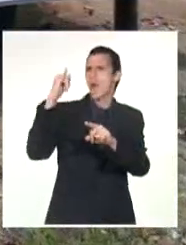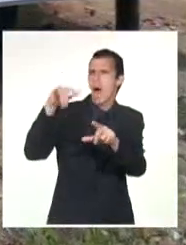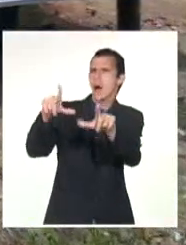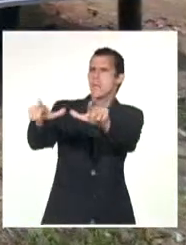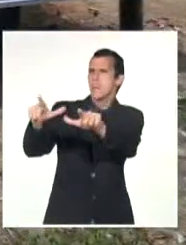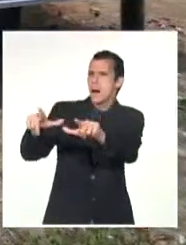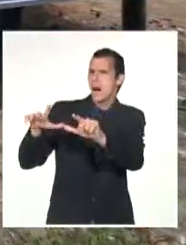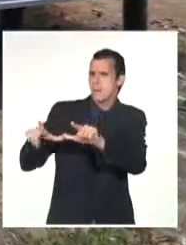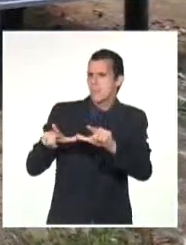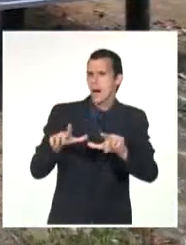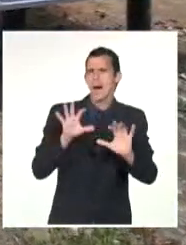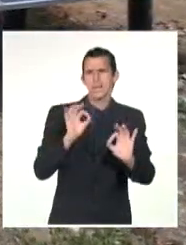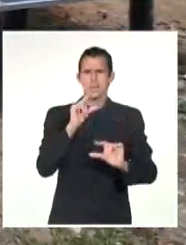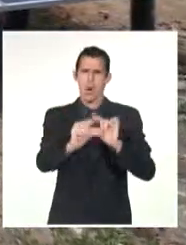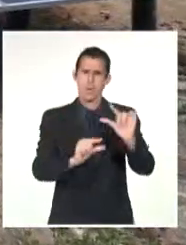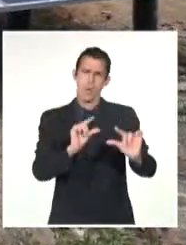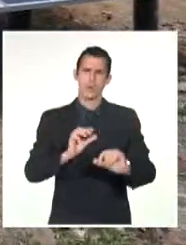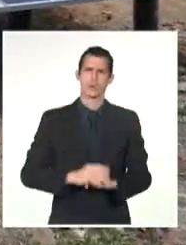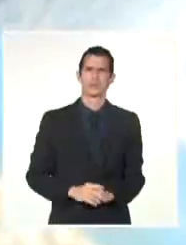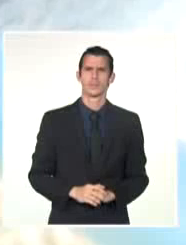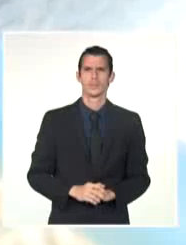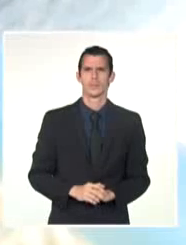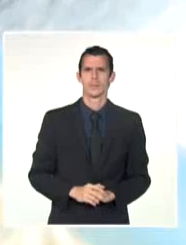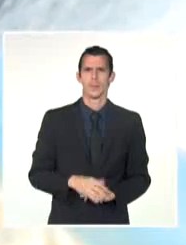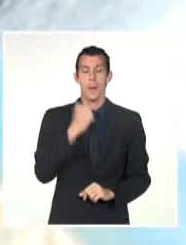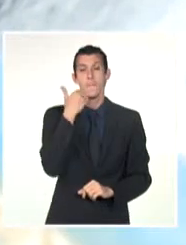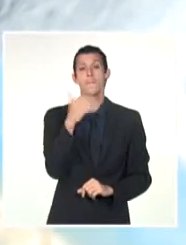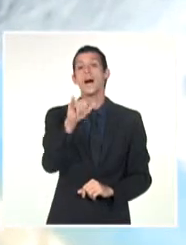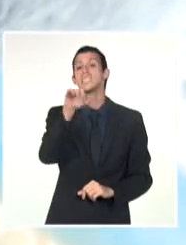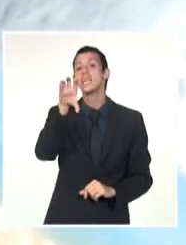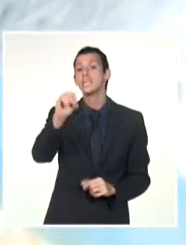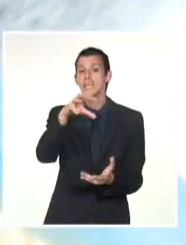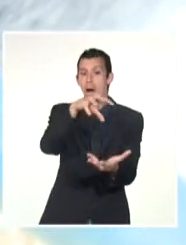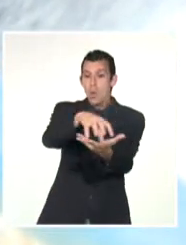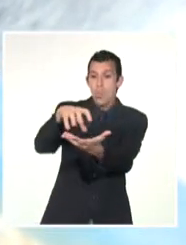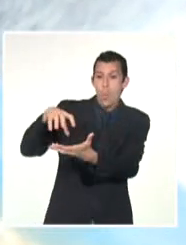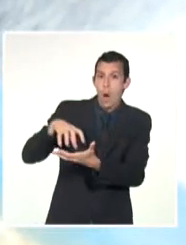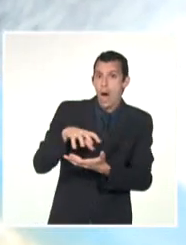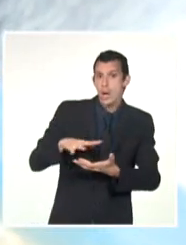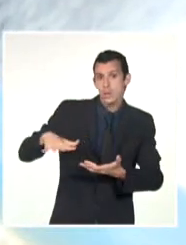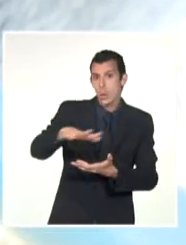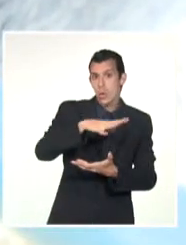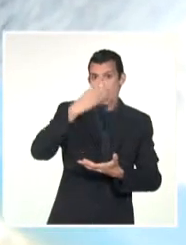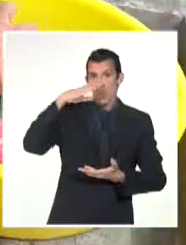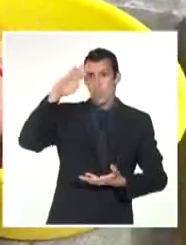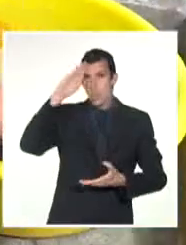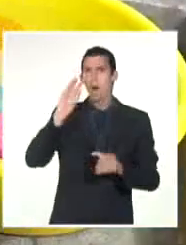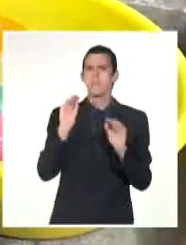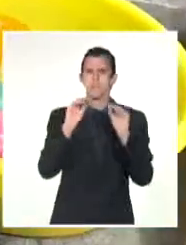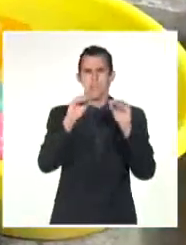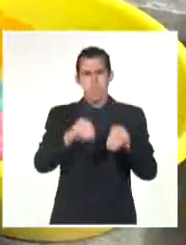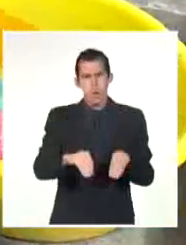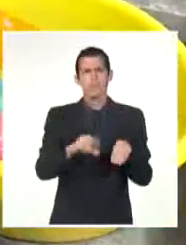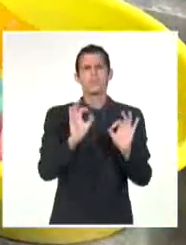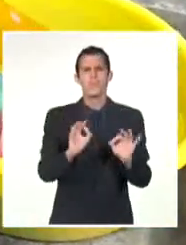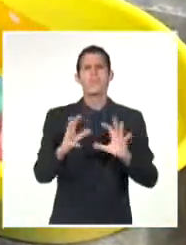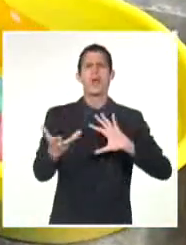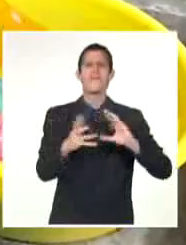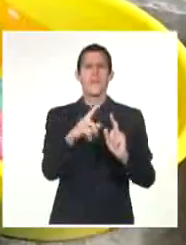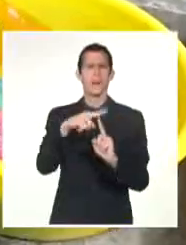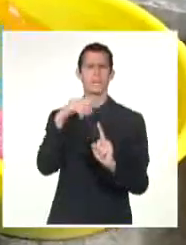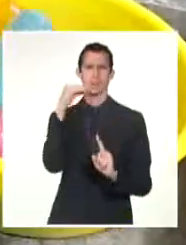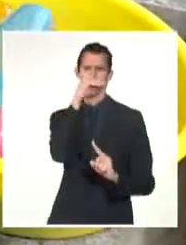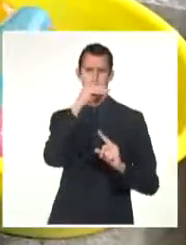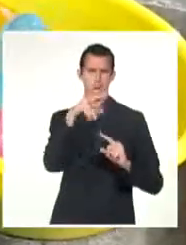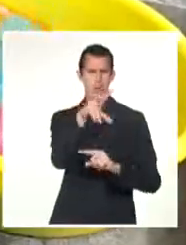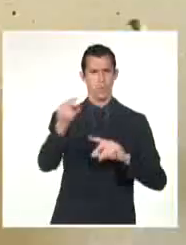de 70 consejos populares del país donde han sido instaladas las tecnologías marca un